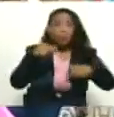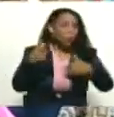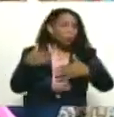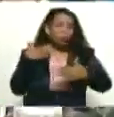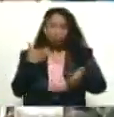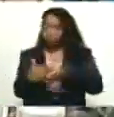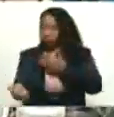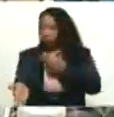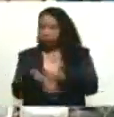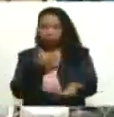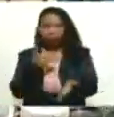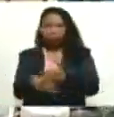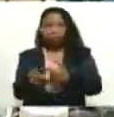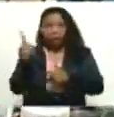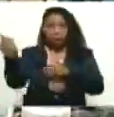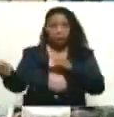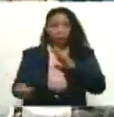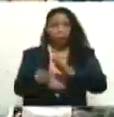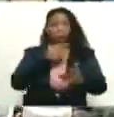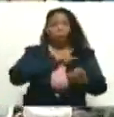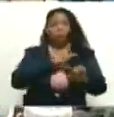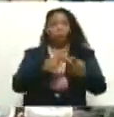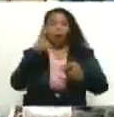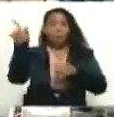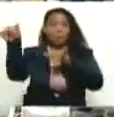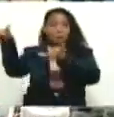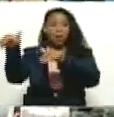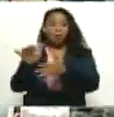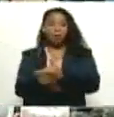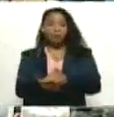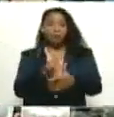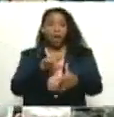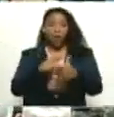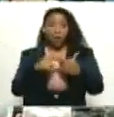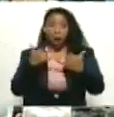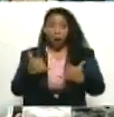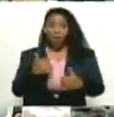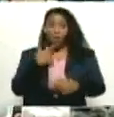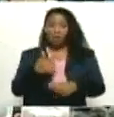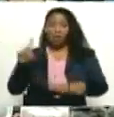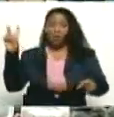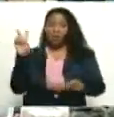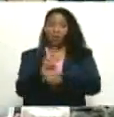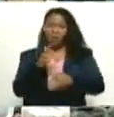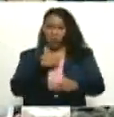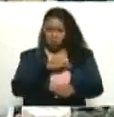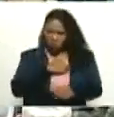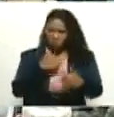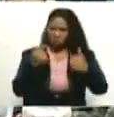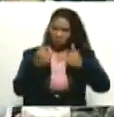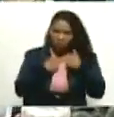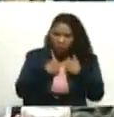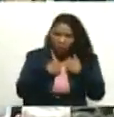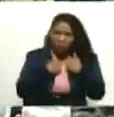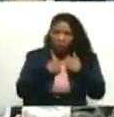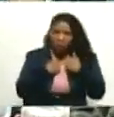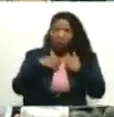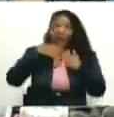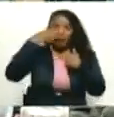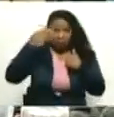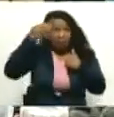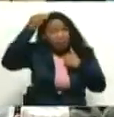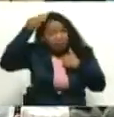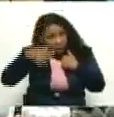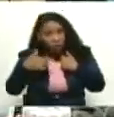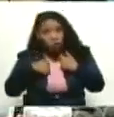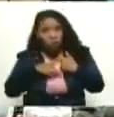en contra de la voluntad de ellos. Entonces vienen ahora a llamarnos violentos a nosotros. ¿En verdad creen que nosotros